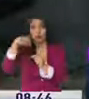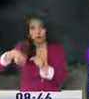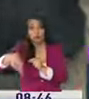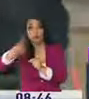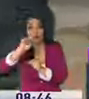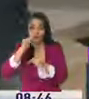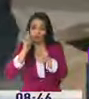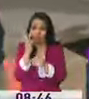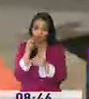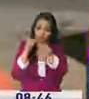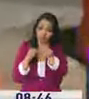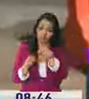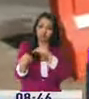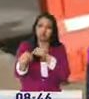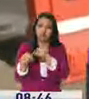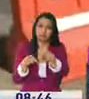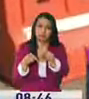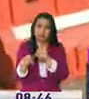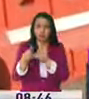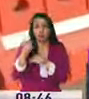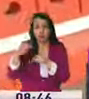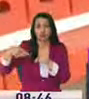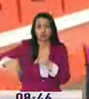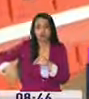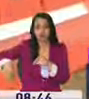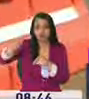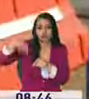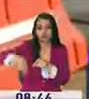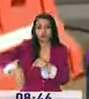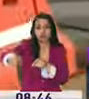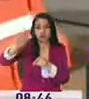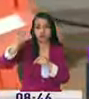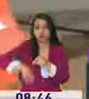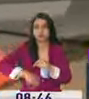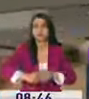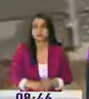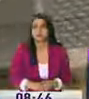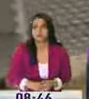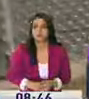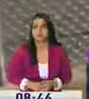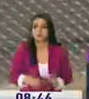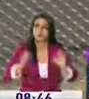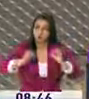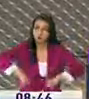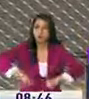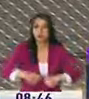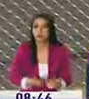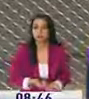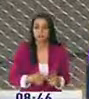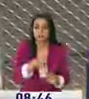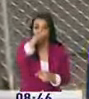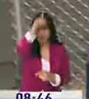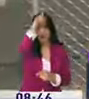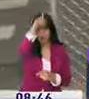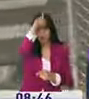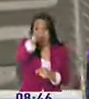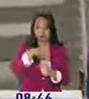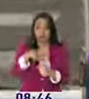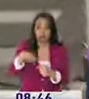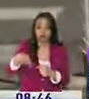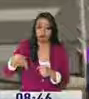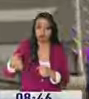carriles de circulación oriente-occidente y un carril de circulación en contraflujo de occidente-oriente para permitir la salida de la Alemania, Eloy